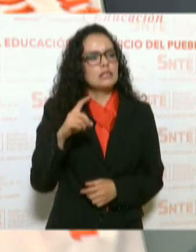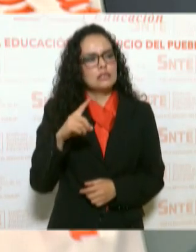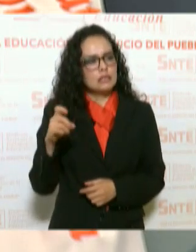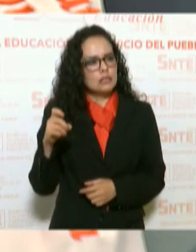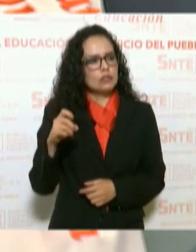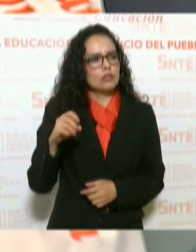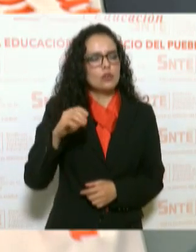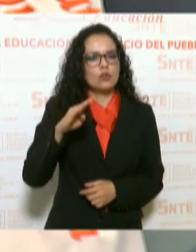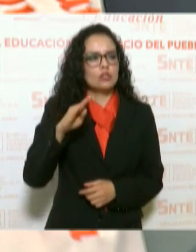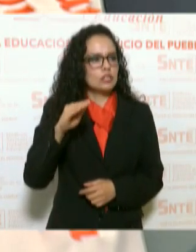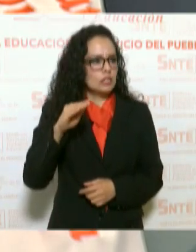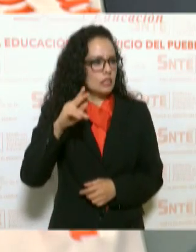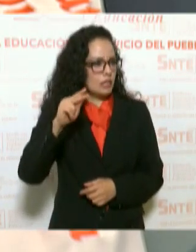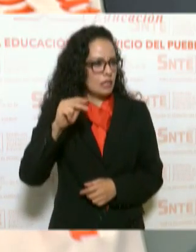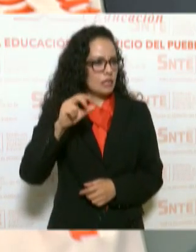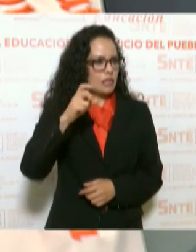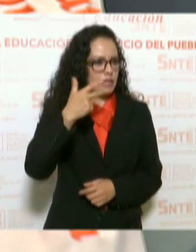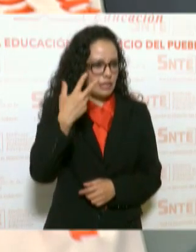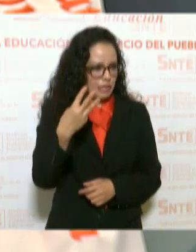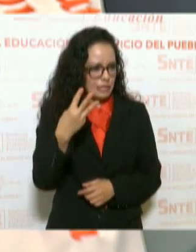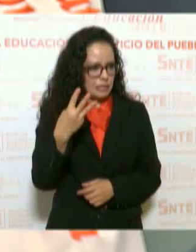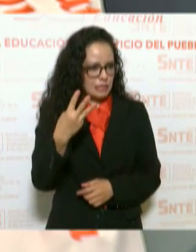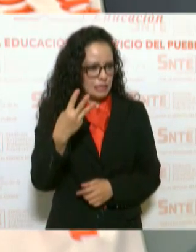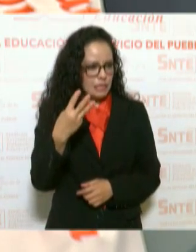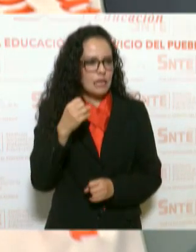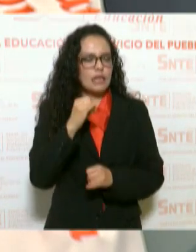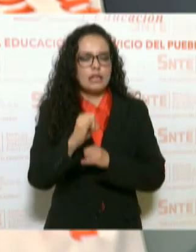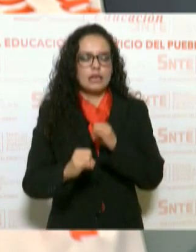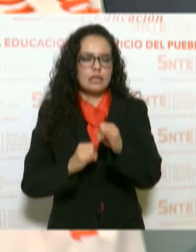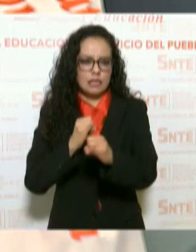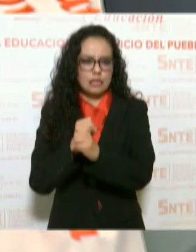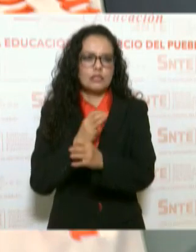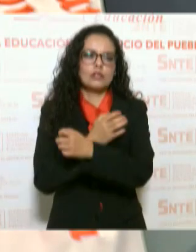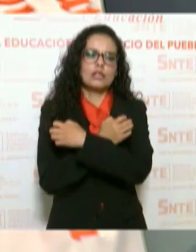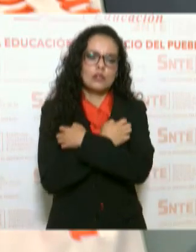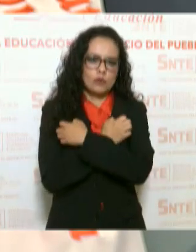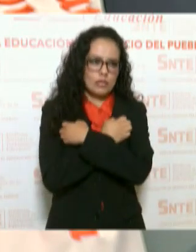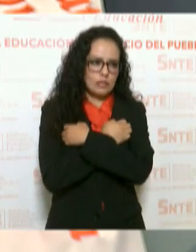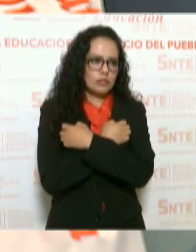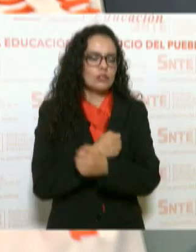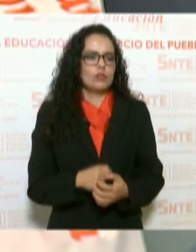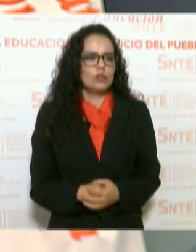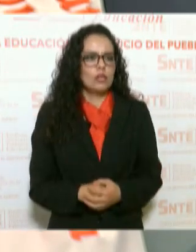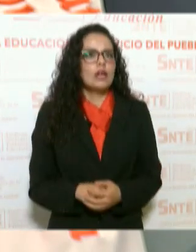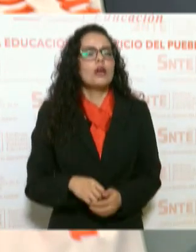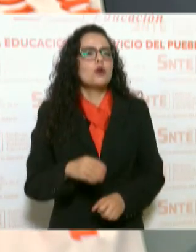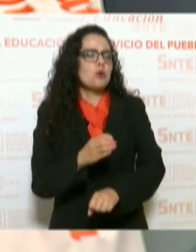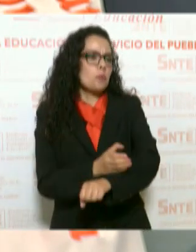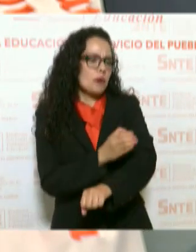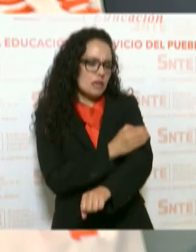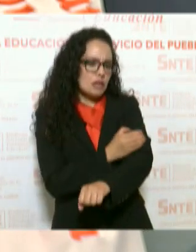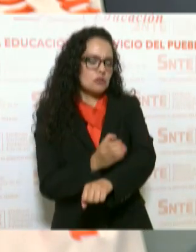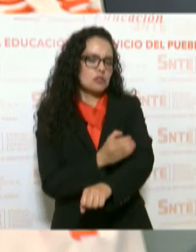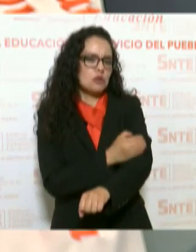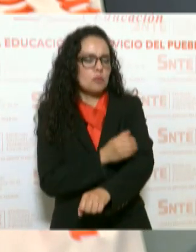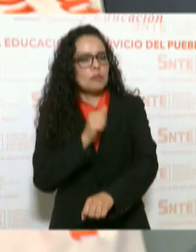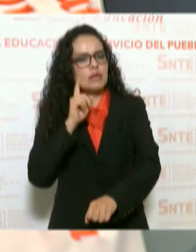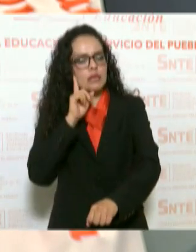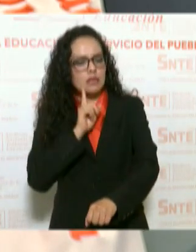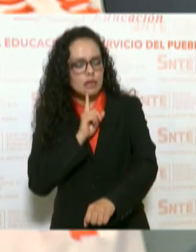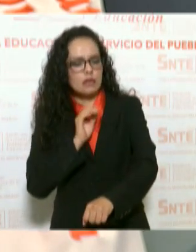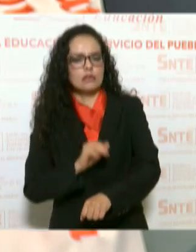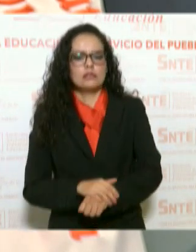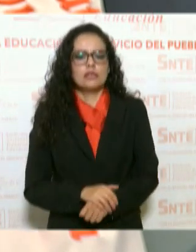de la Internacional, apreciables compañeras y compañeros de los órganos nacionales de gobierno de nuestro